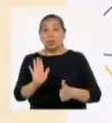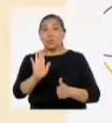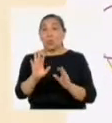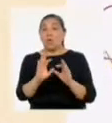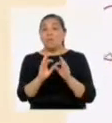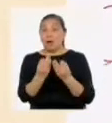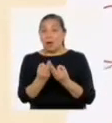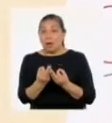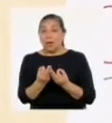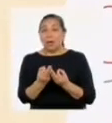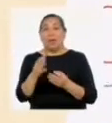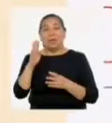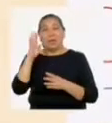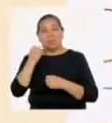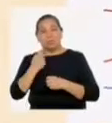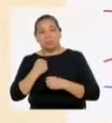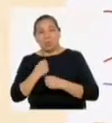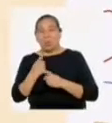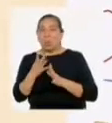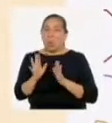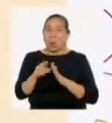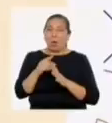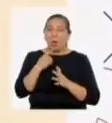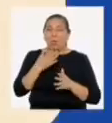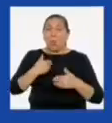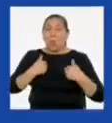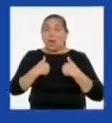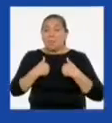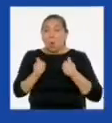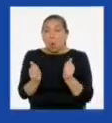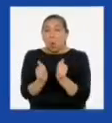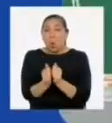sus familiares, guerreros y hasta su mascota.